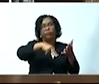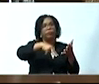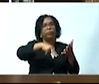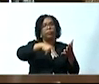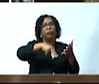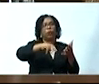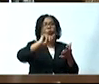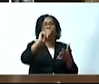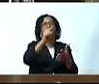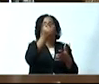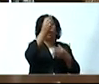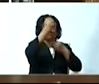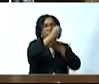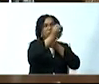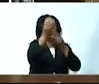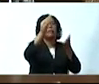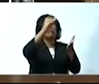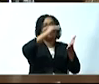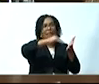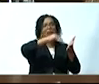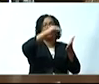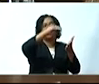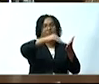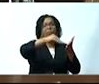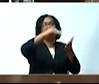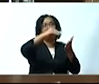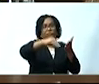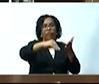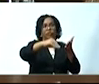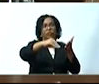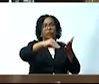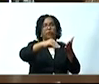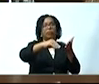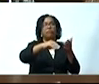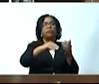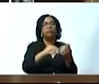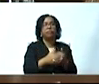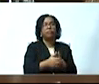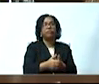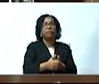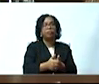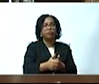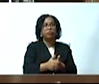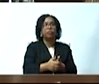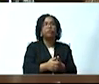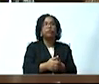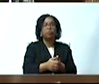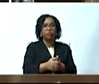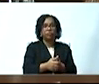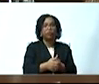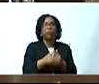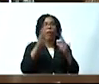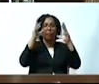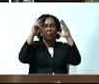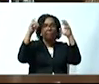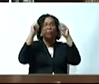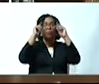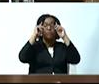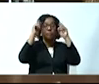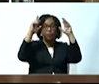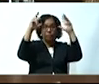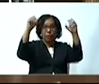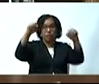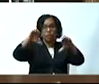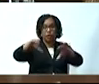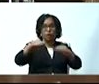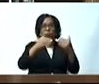y las explicaciones que sobre el mismo tiene tanto el presidente de la comisión como cualquier otro miembro que quiera dar las